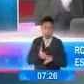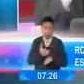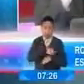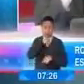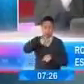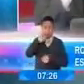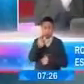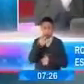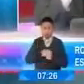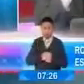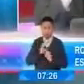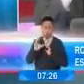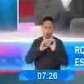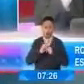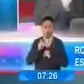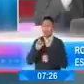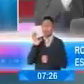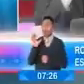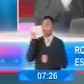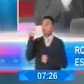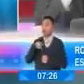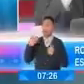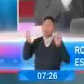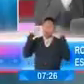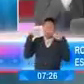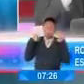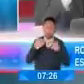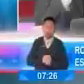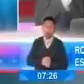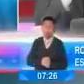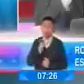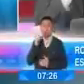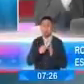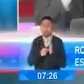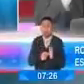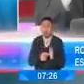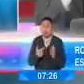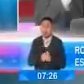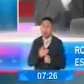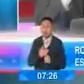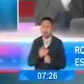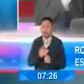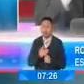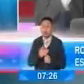salir al aire, comentando del clima, del calor, de que le decía yo,